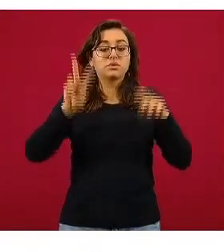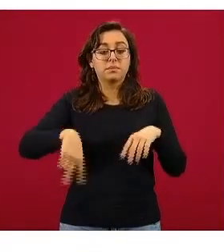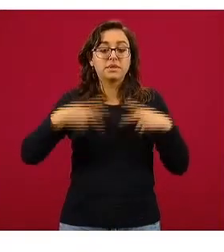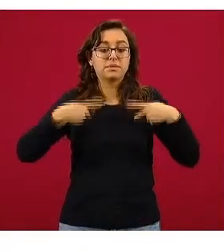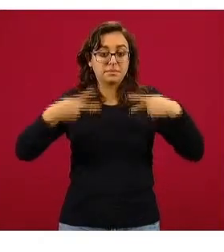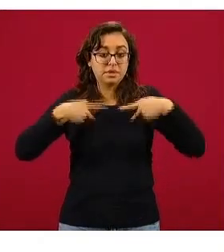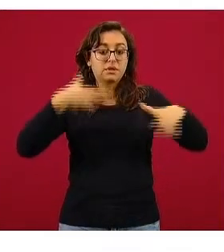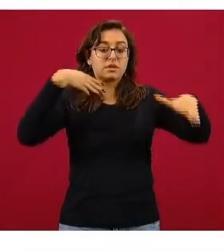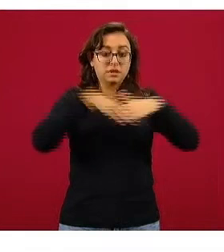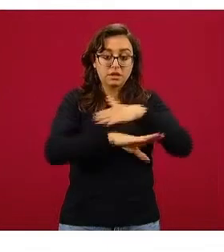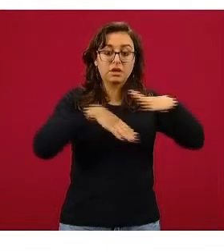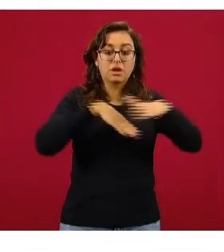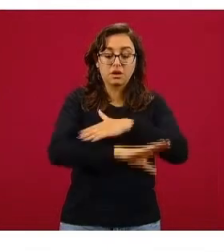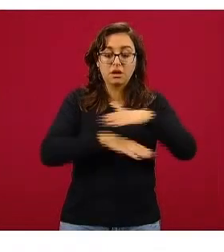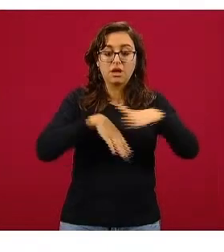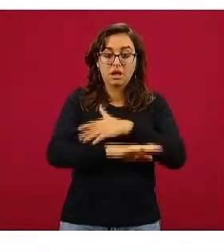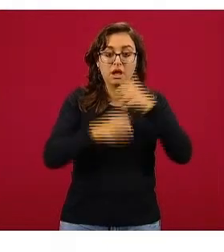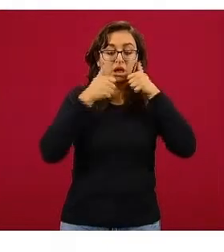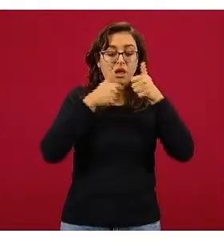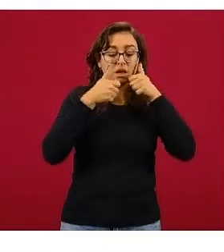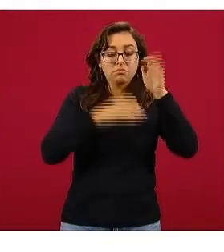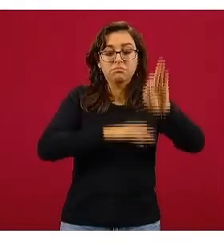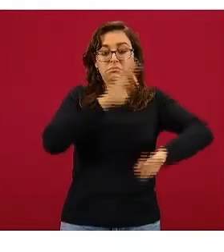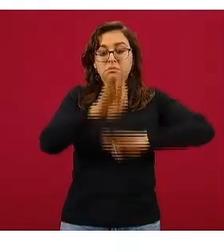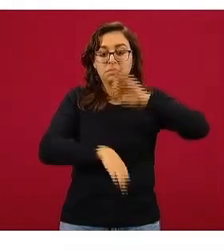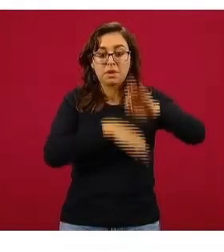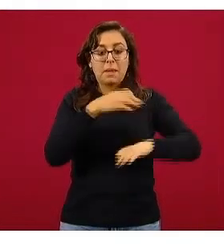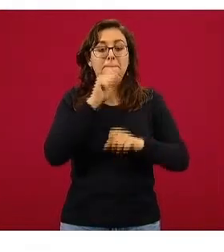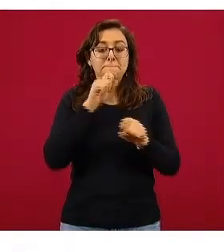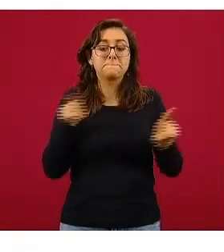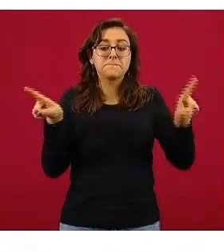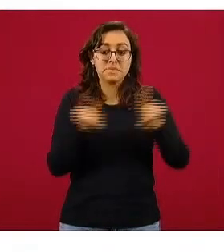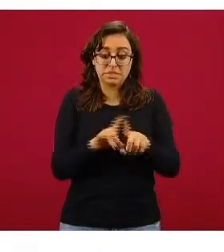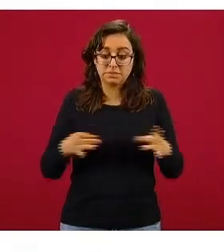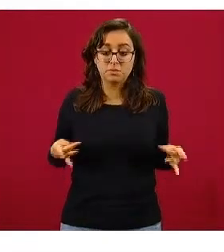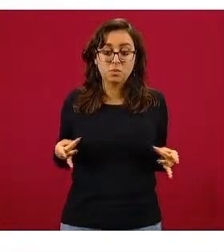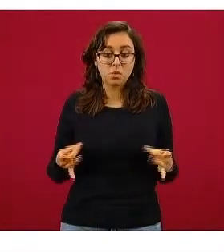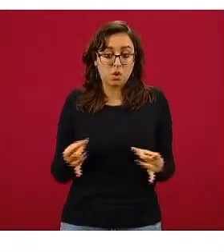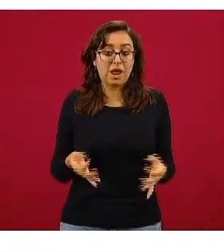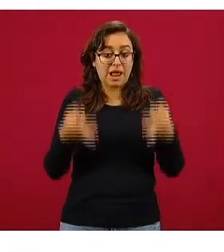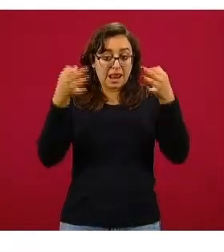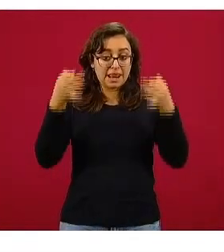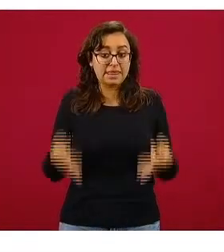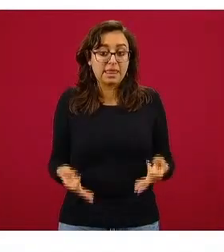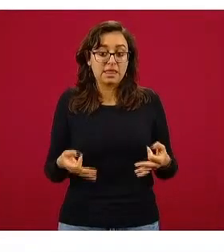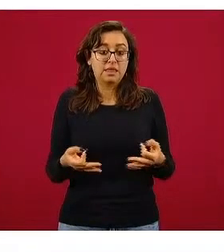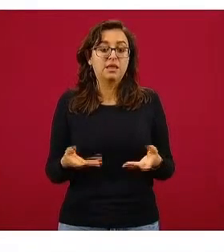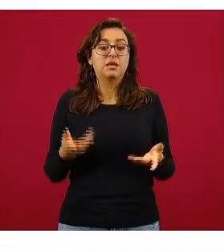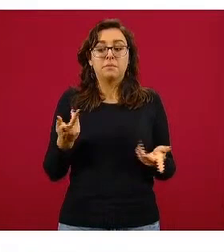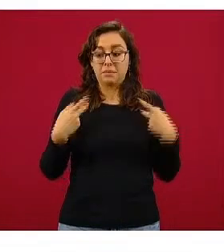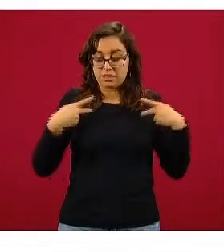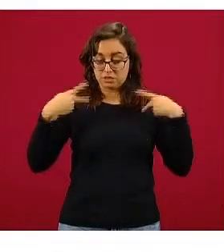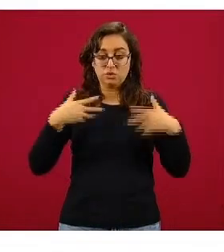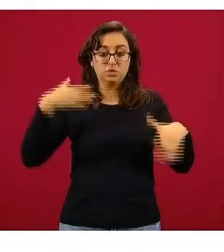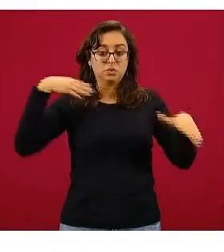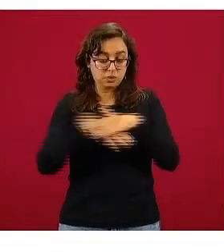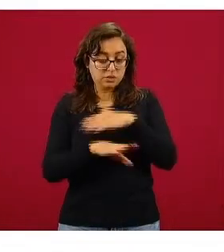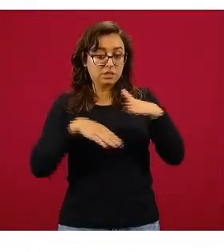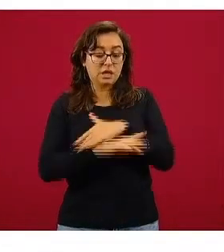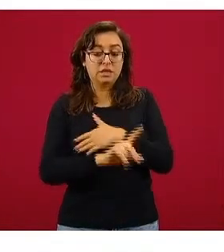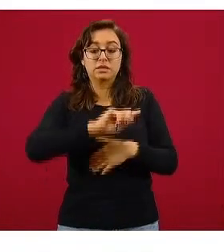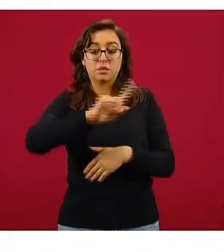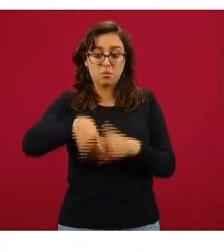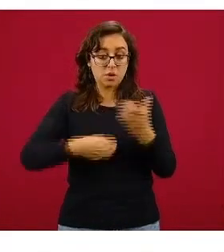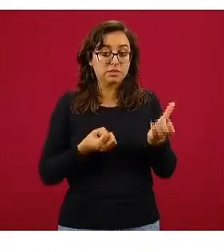de estar ingresando y atendiendo, y un componente de calidad, que lo que se midió es qué proporción de los pacientes que egresan